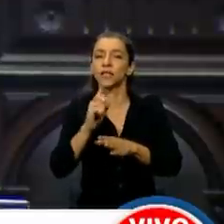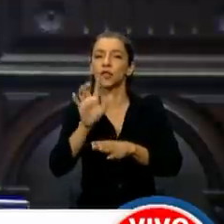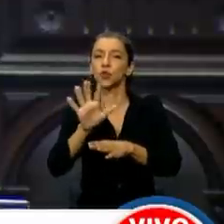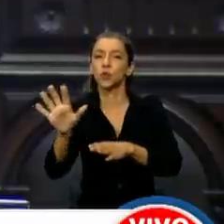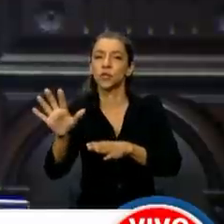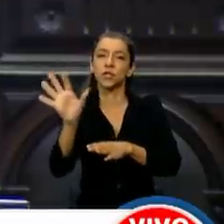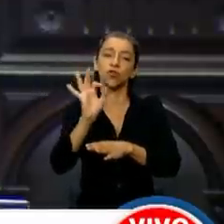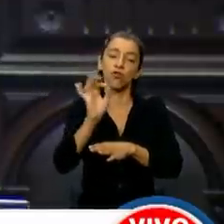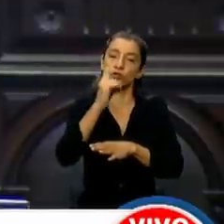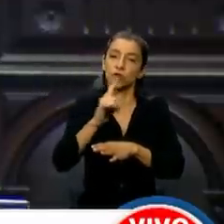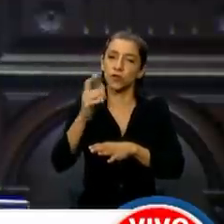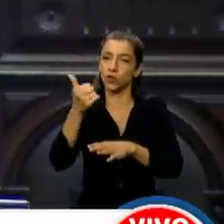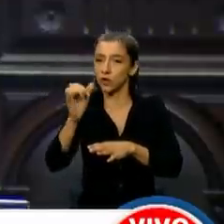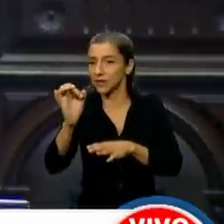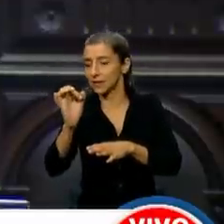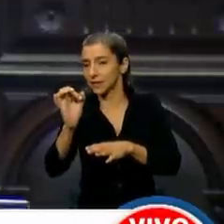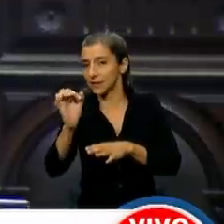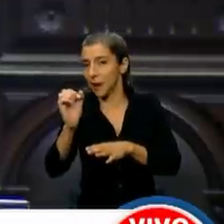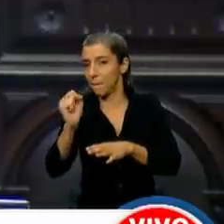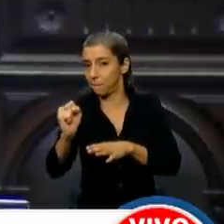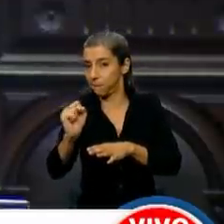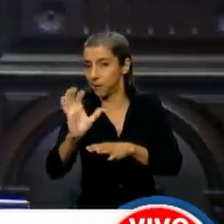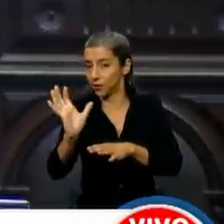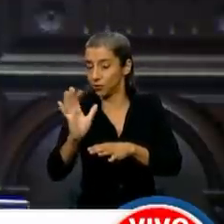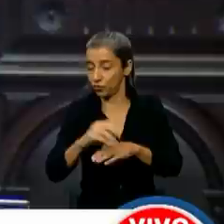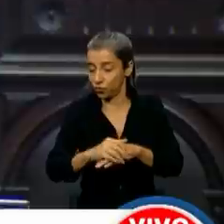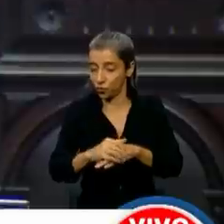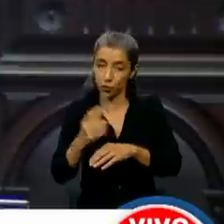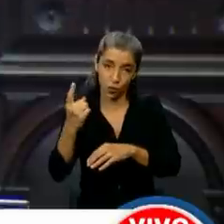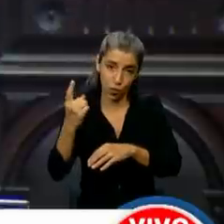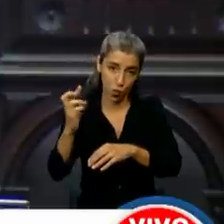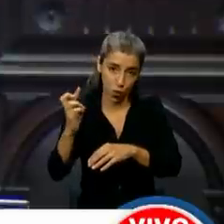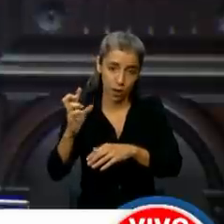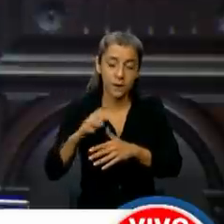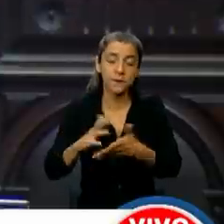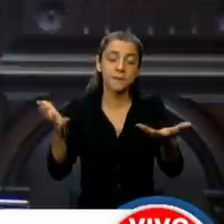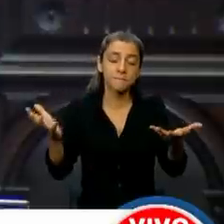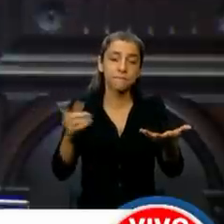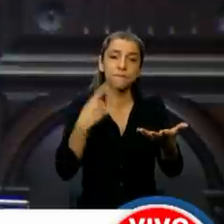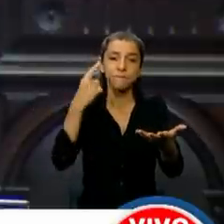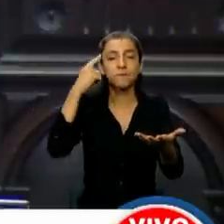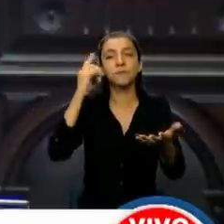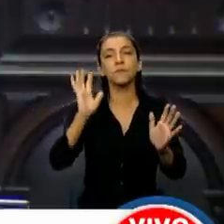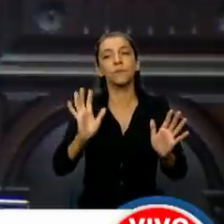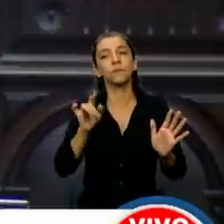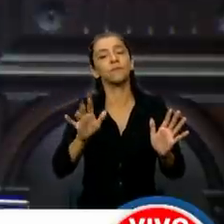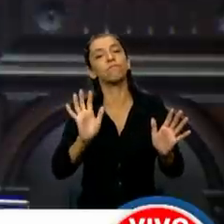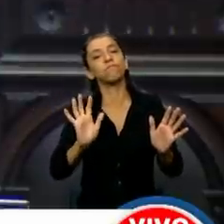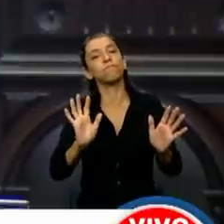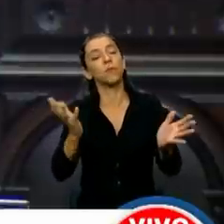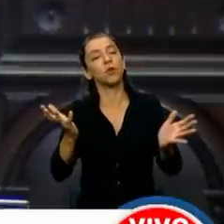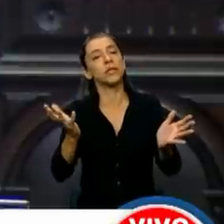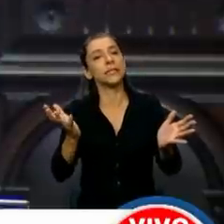160 pesos el dólar así que te creemos que esto realmente como decíamos en algún momento es